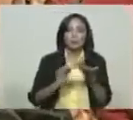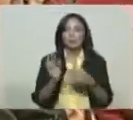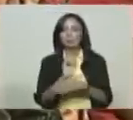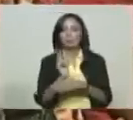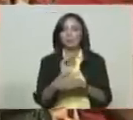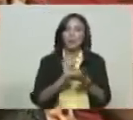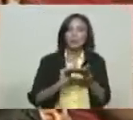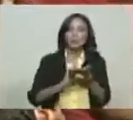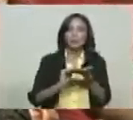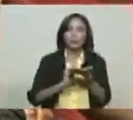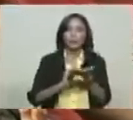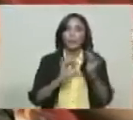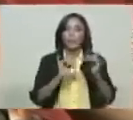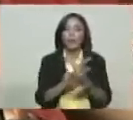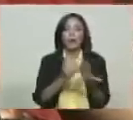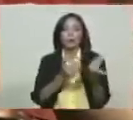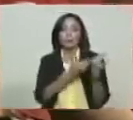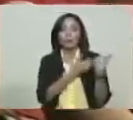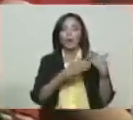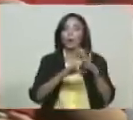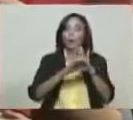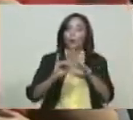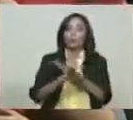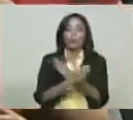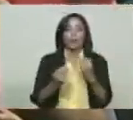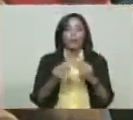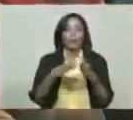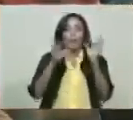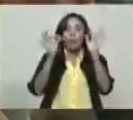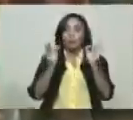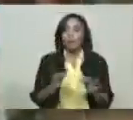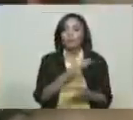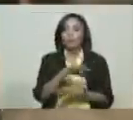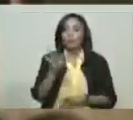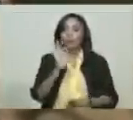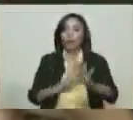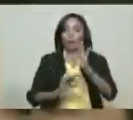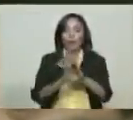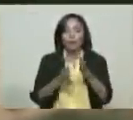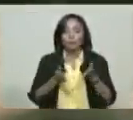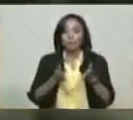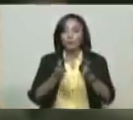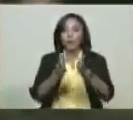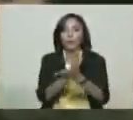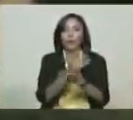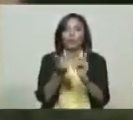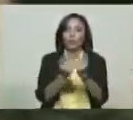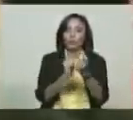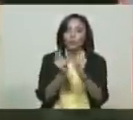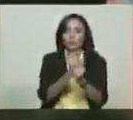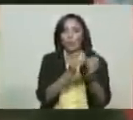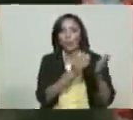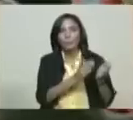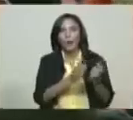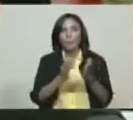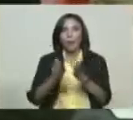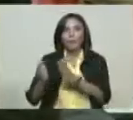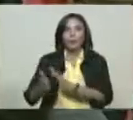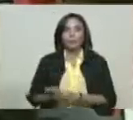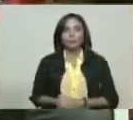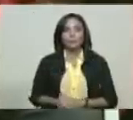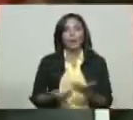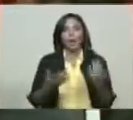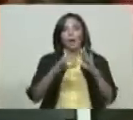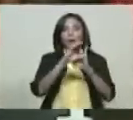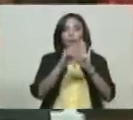donde la constituyente debe tomar los caminos junto al pueblo del debate de la nueva